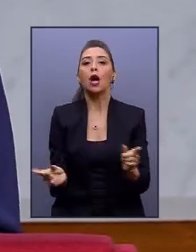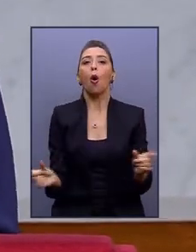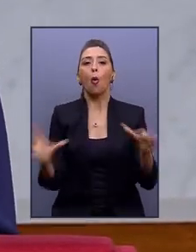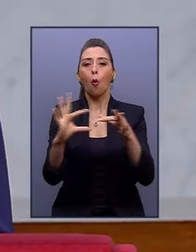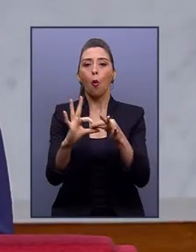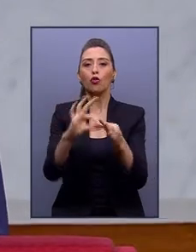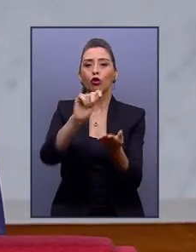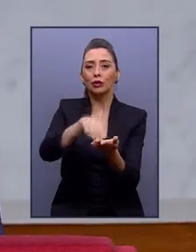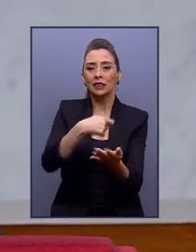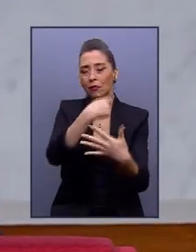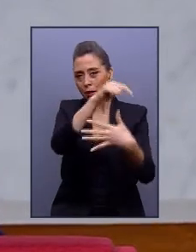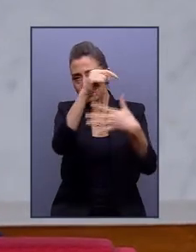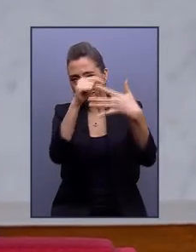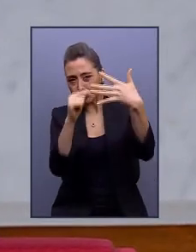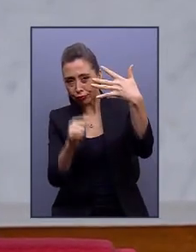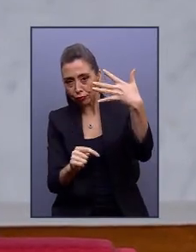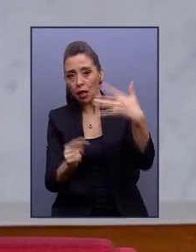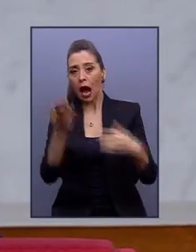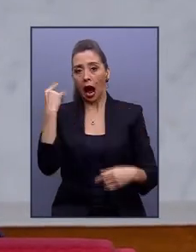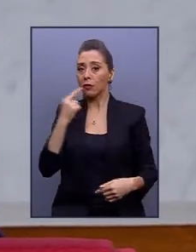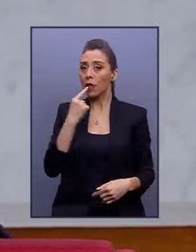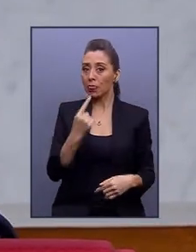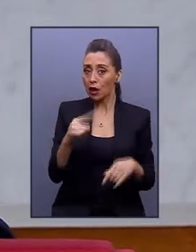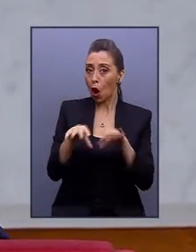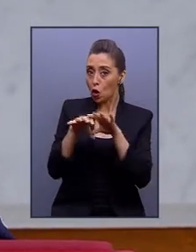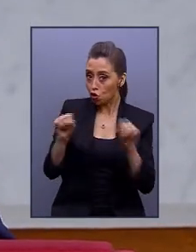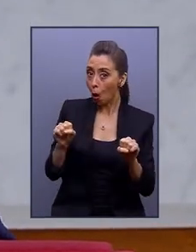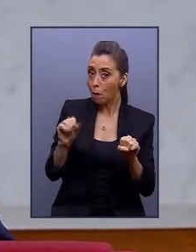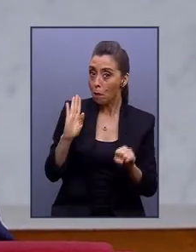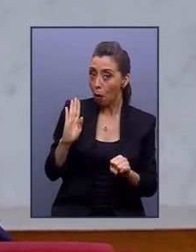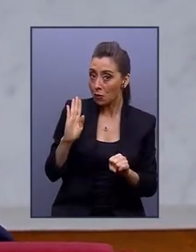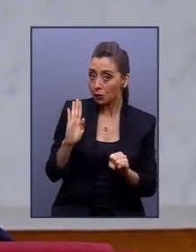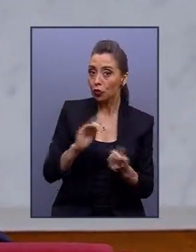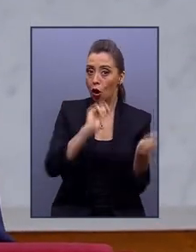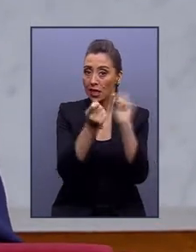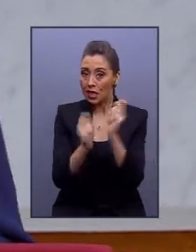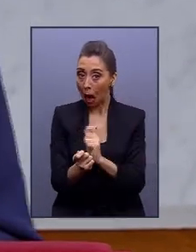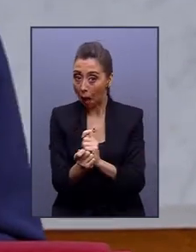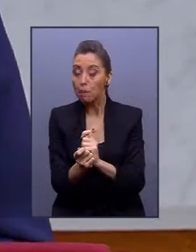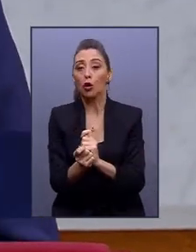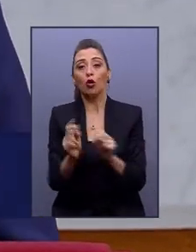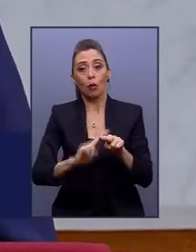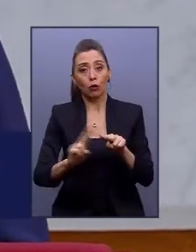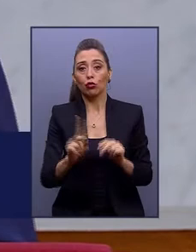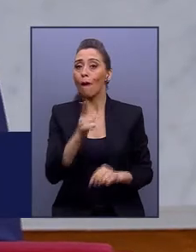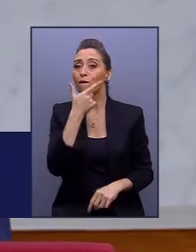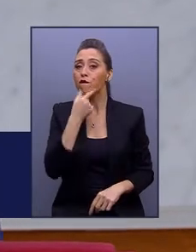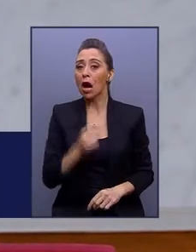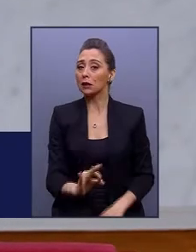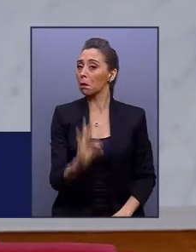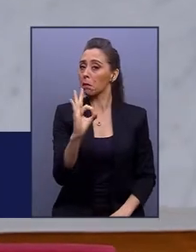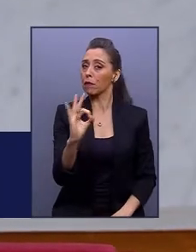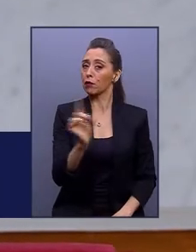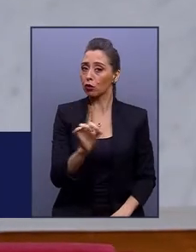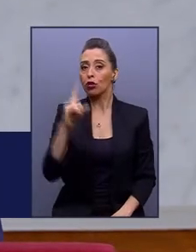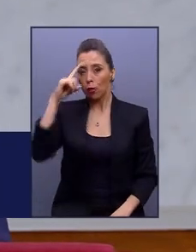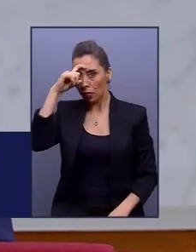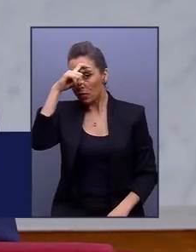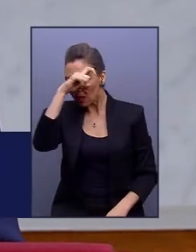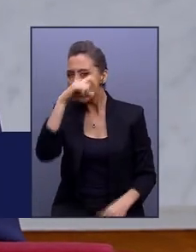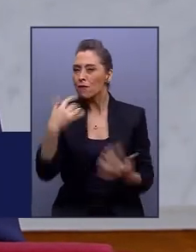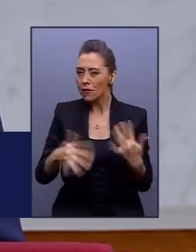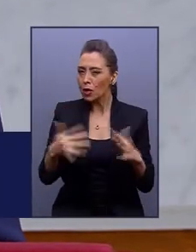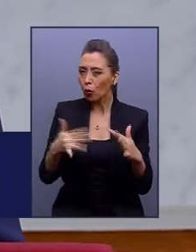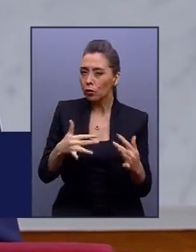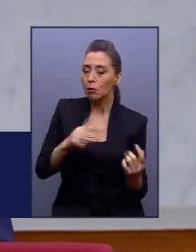poner en marcha las transformaciones que comprometimos. No ha sido fácil, tampoco ha sido perfecto. Hemos experimentado las dificultades